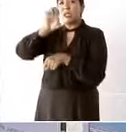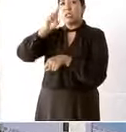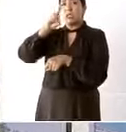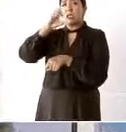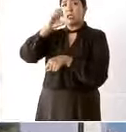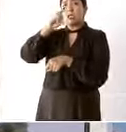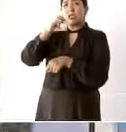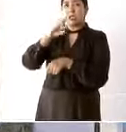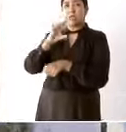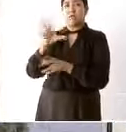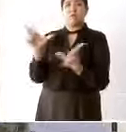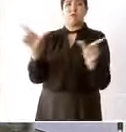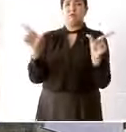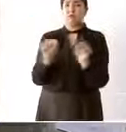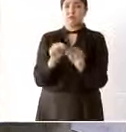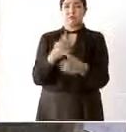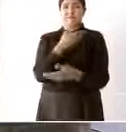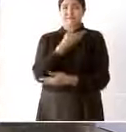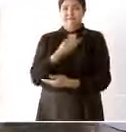tenemos, señor presidente.